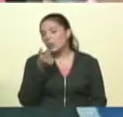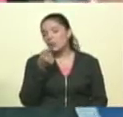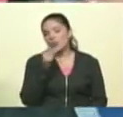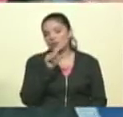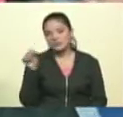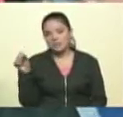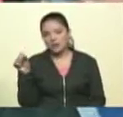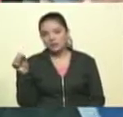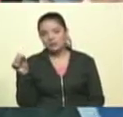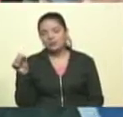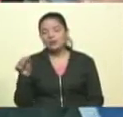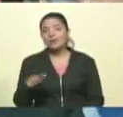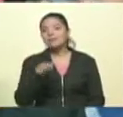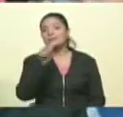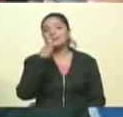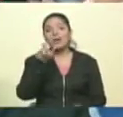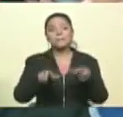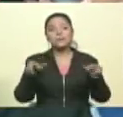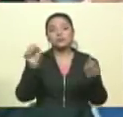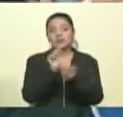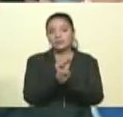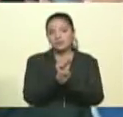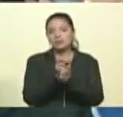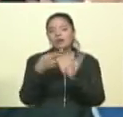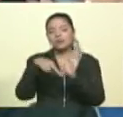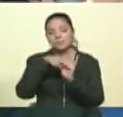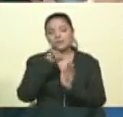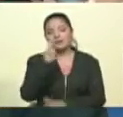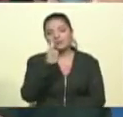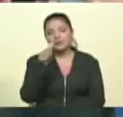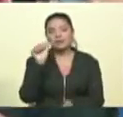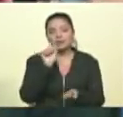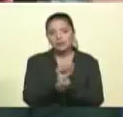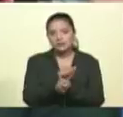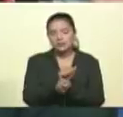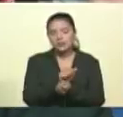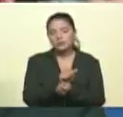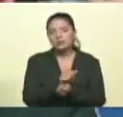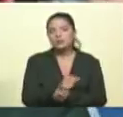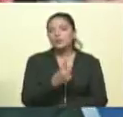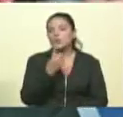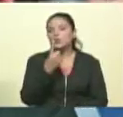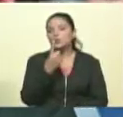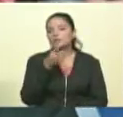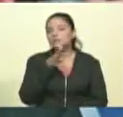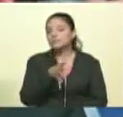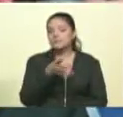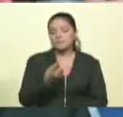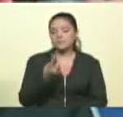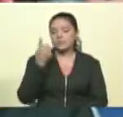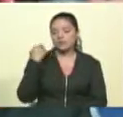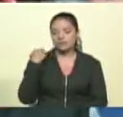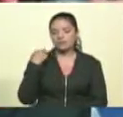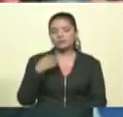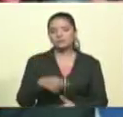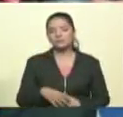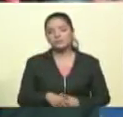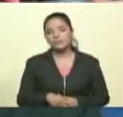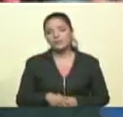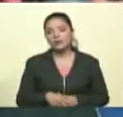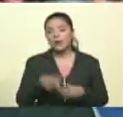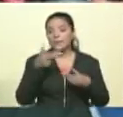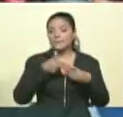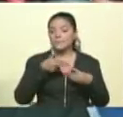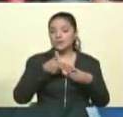semanas asciende a 10 detenidos. Repito, a 10 detenidos con uno que ocurrió el día de ayer. En